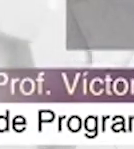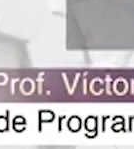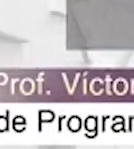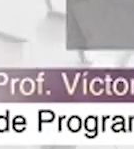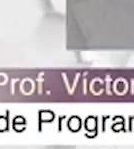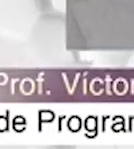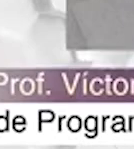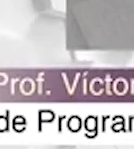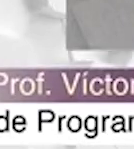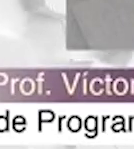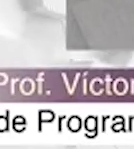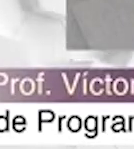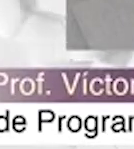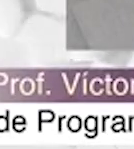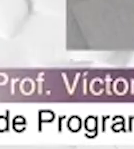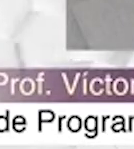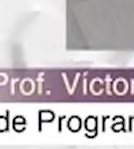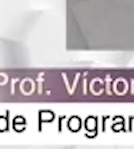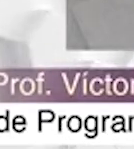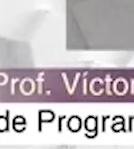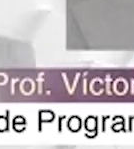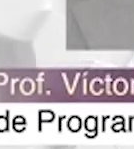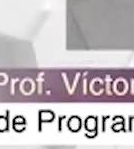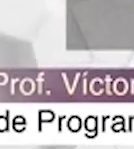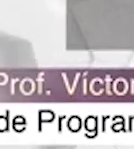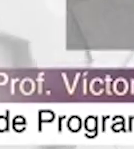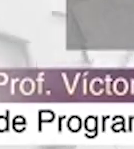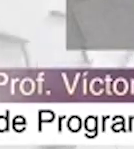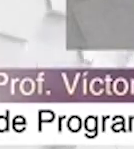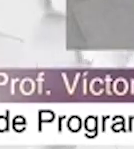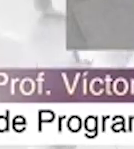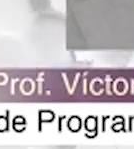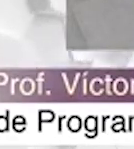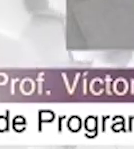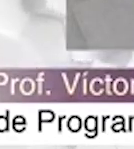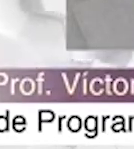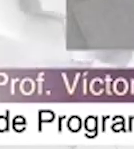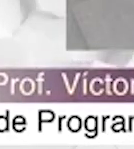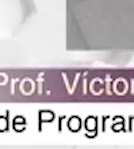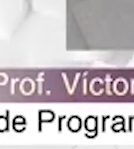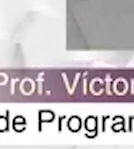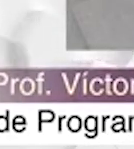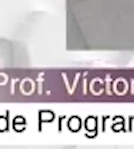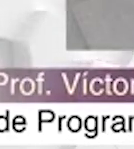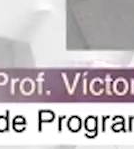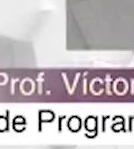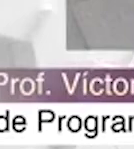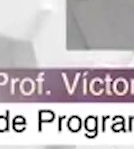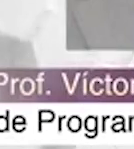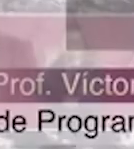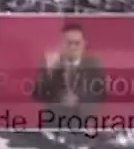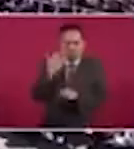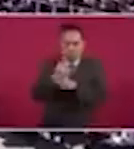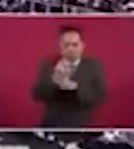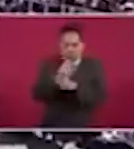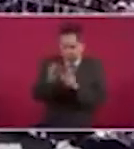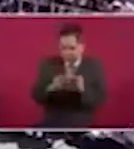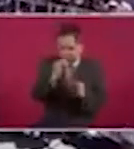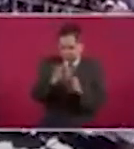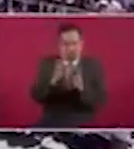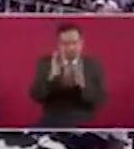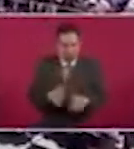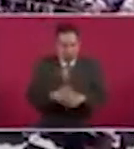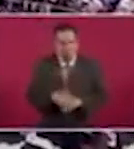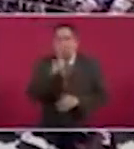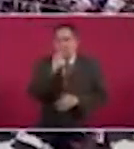años. Sin embargo, creo que este par de años, a pesar de esta enorme dificultad de